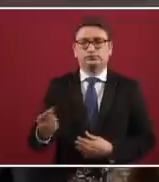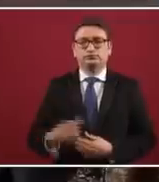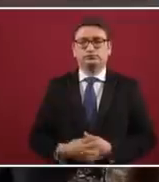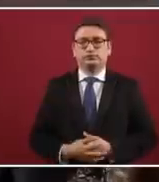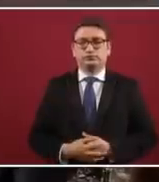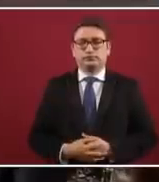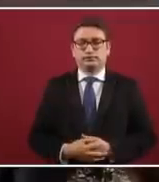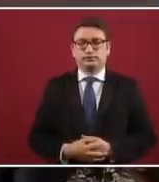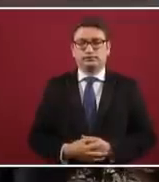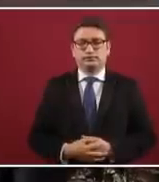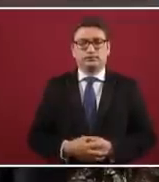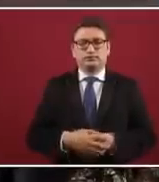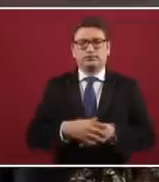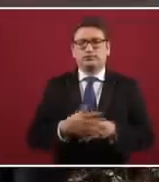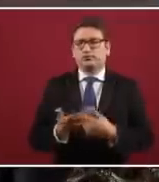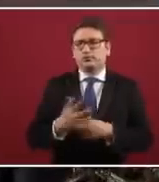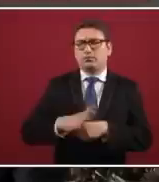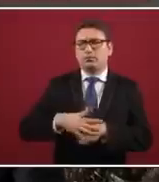Porque